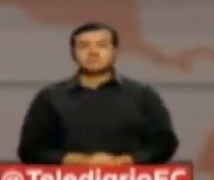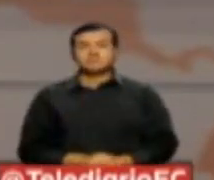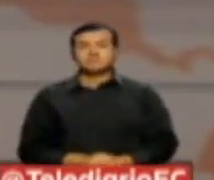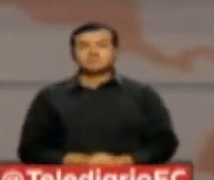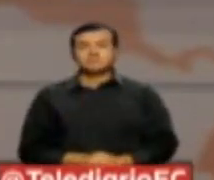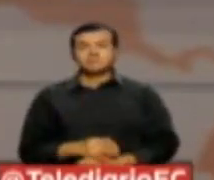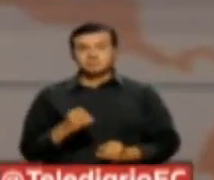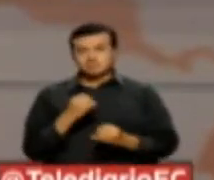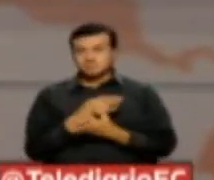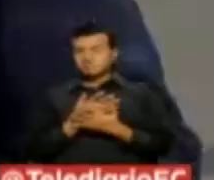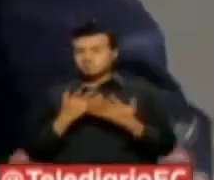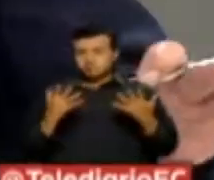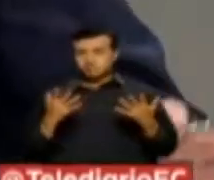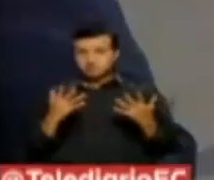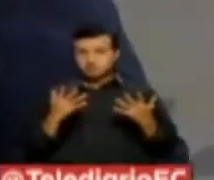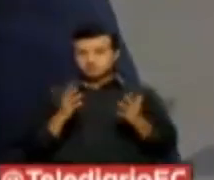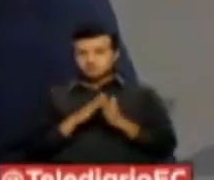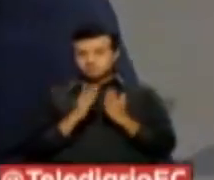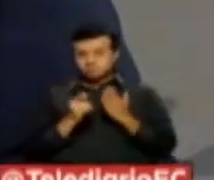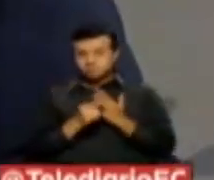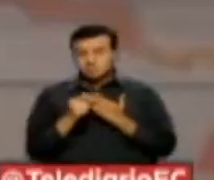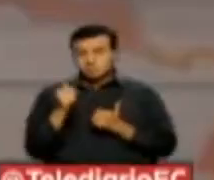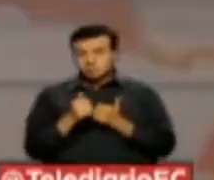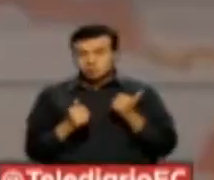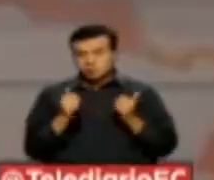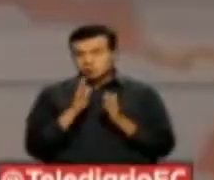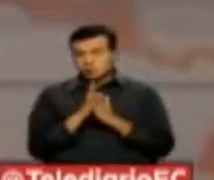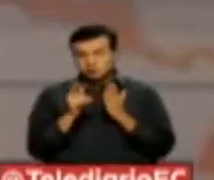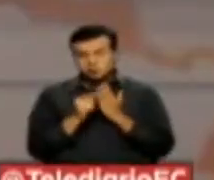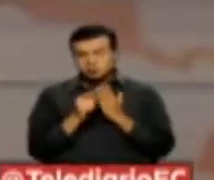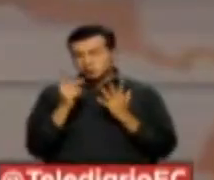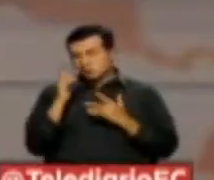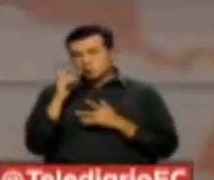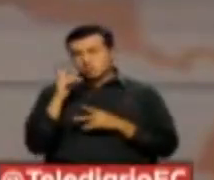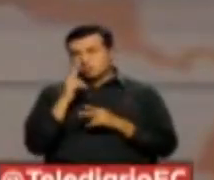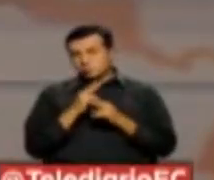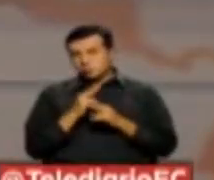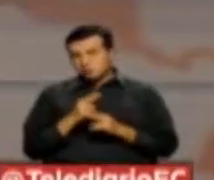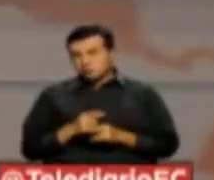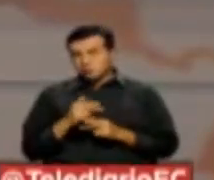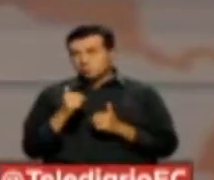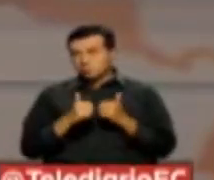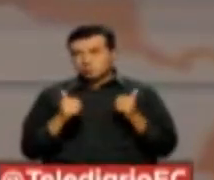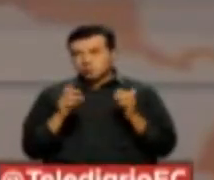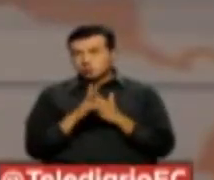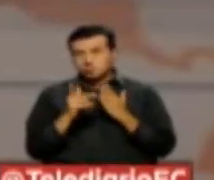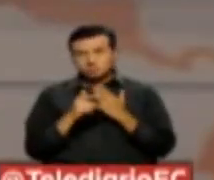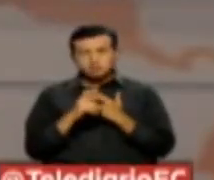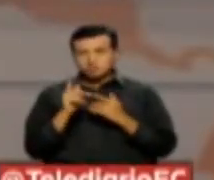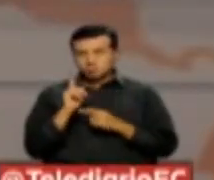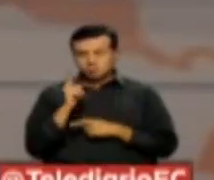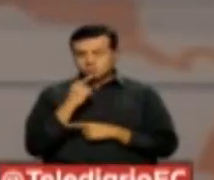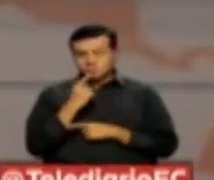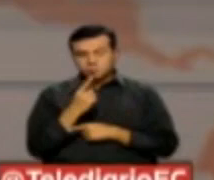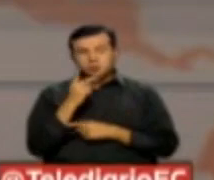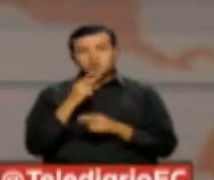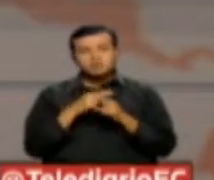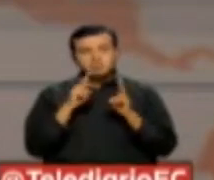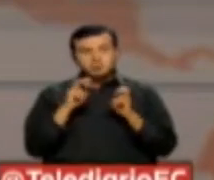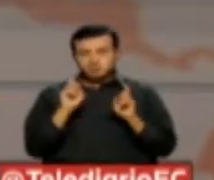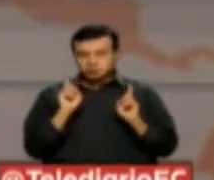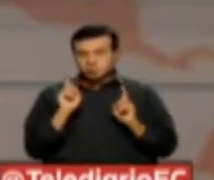ahora no sin mencionar a qué libros nos referimos sin mencionar a que el libro nos referimos a si es